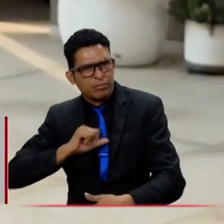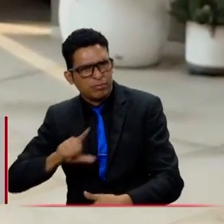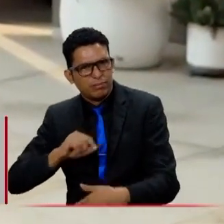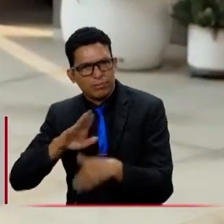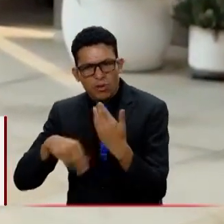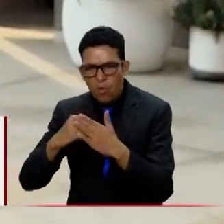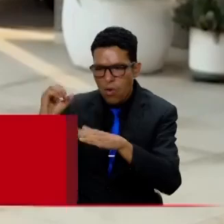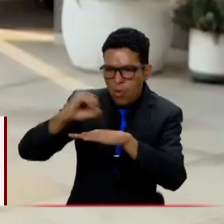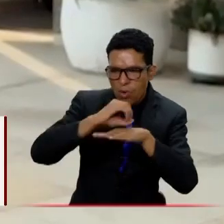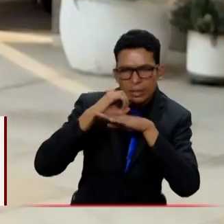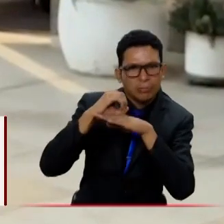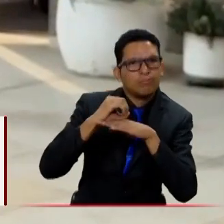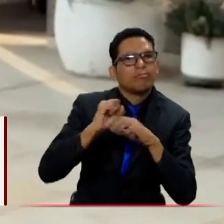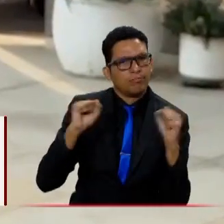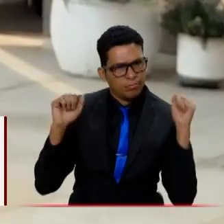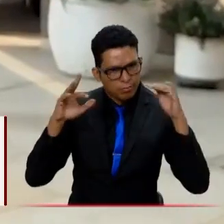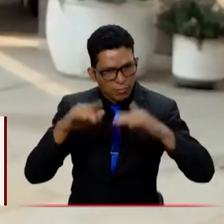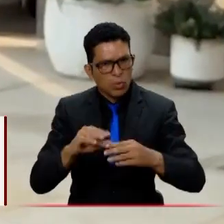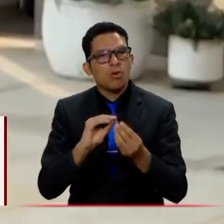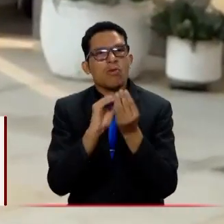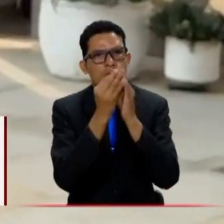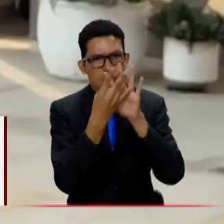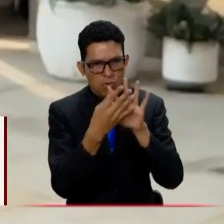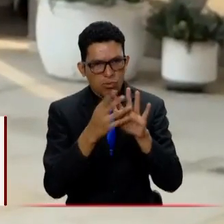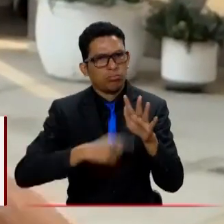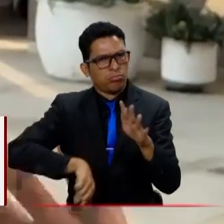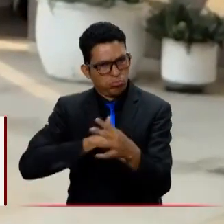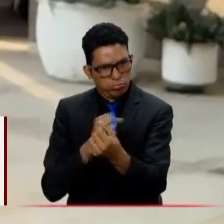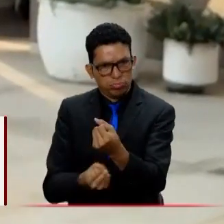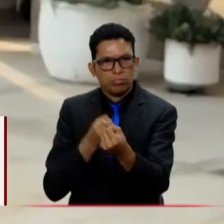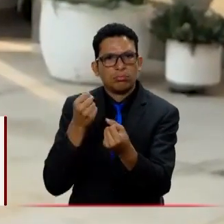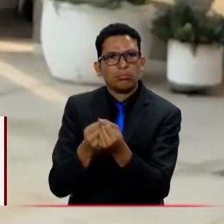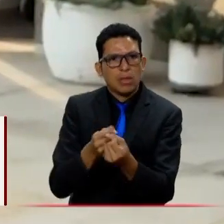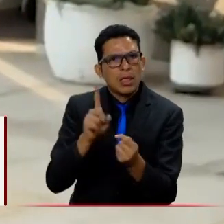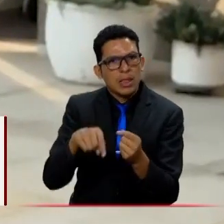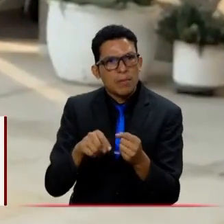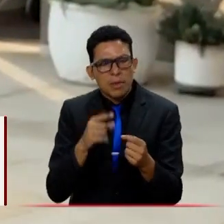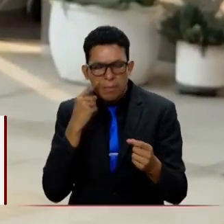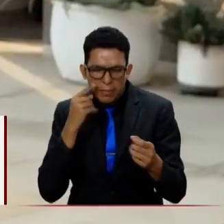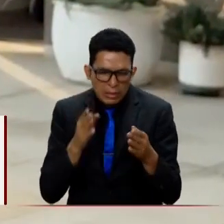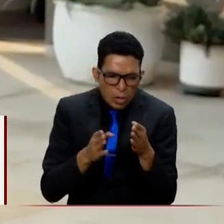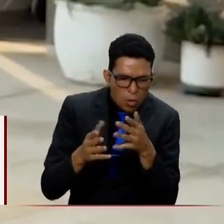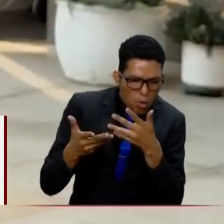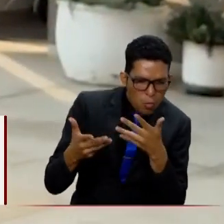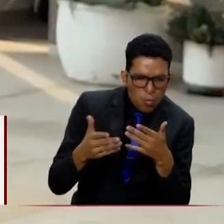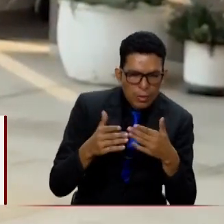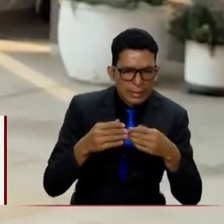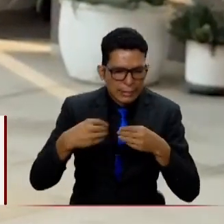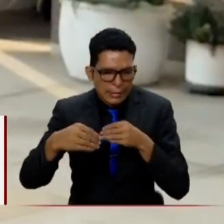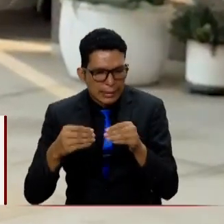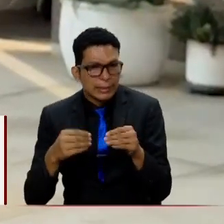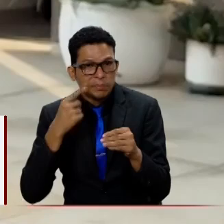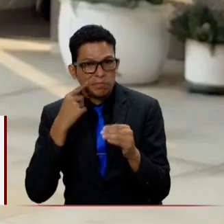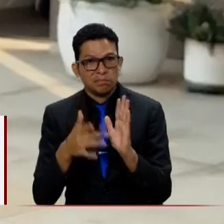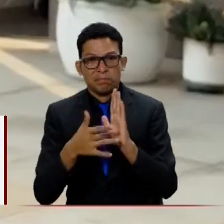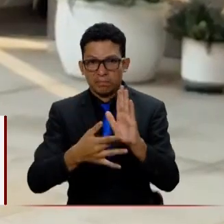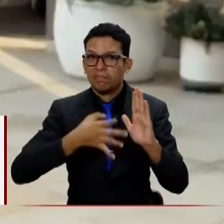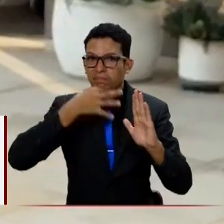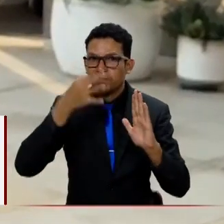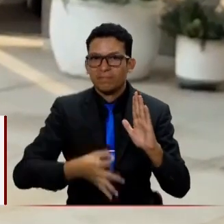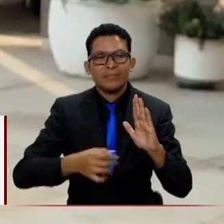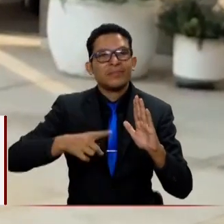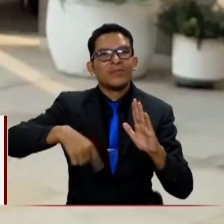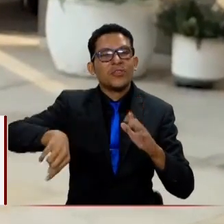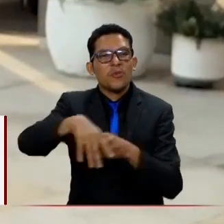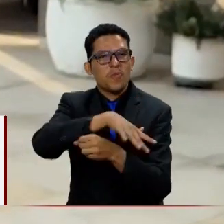organizativas, estamos dentro de la COP, la apoyamos y tenemos también rutas alternativas que queremos mostrar las realidades desde